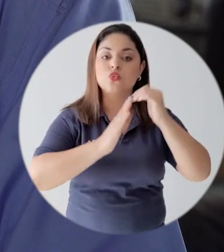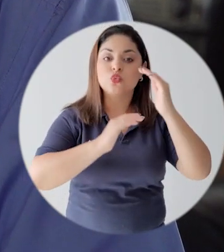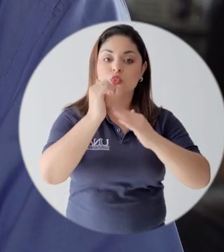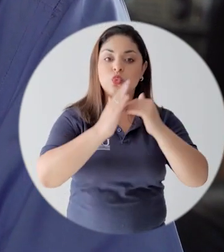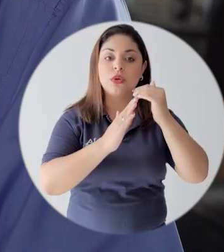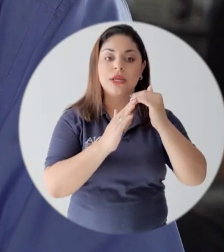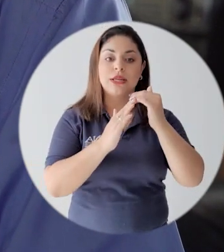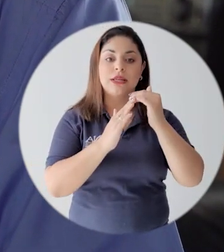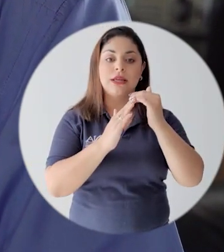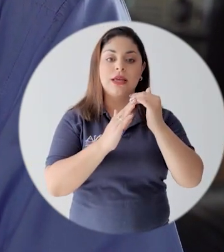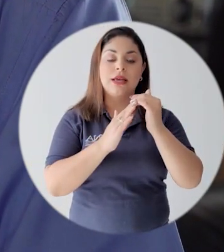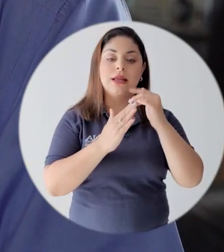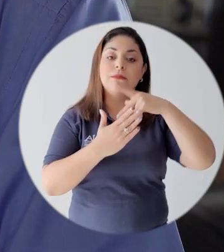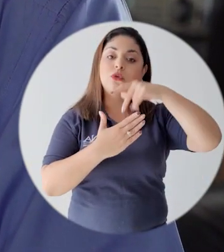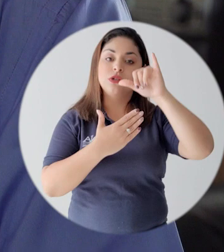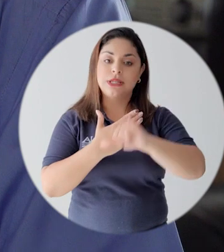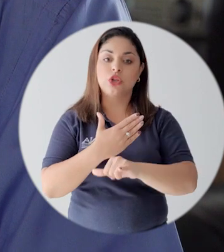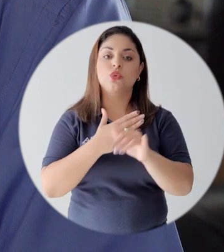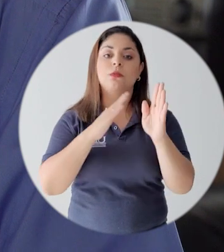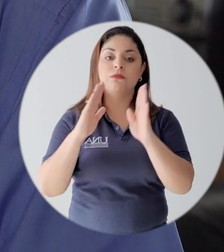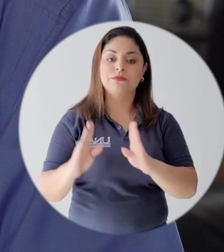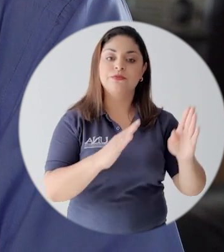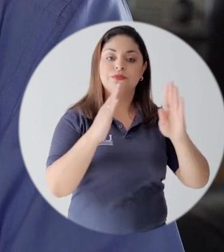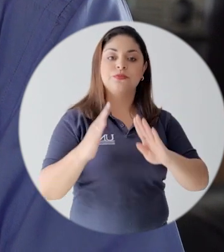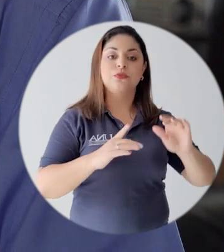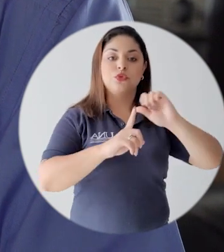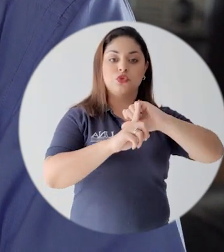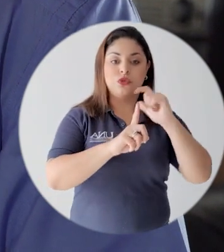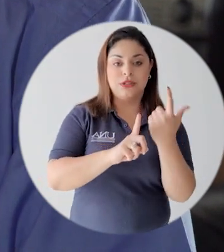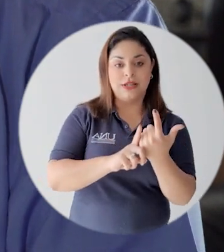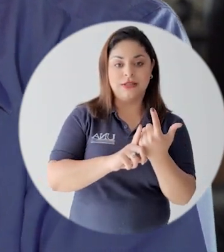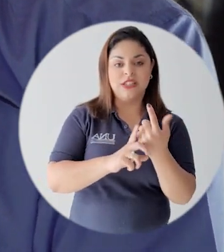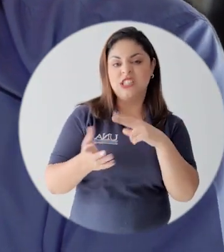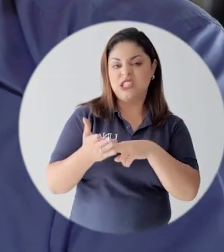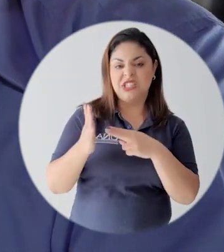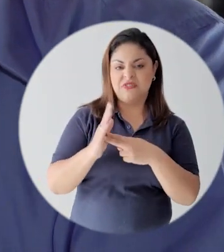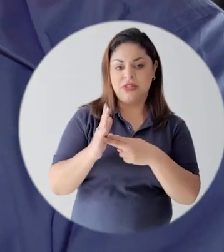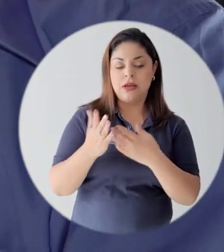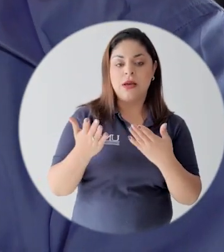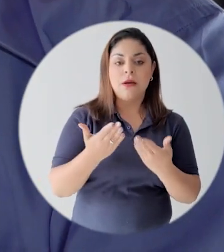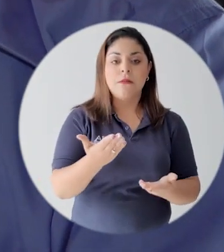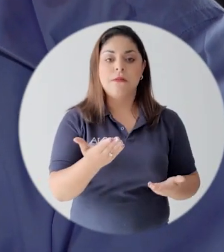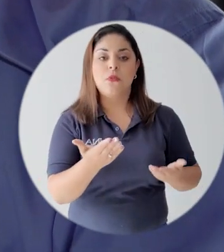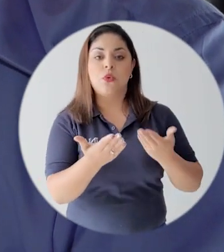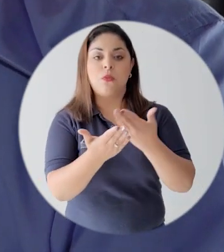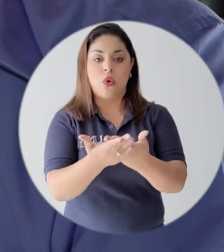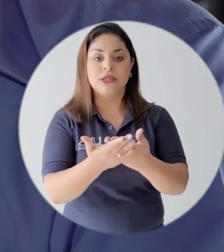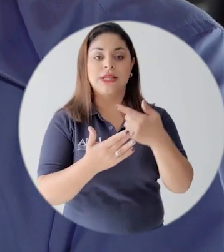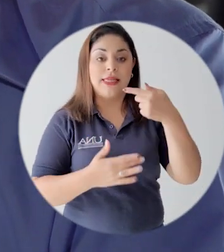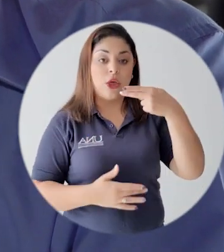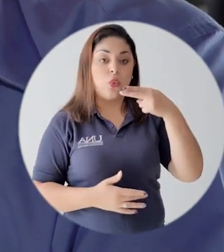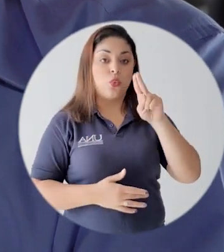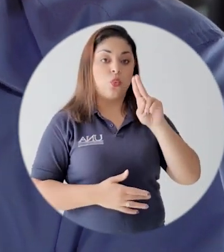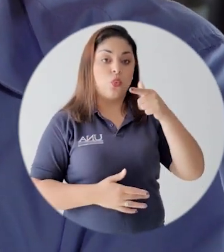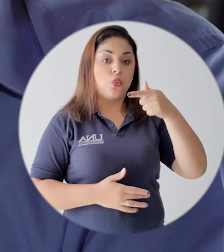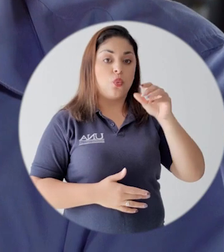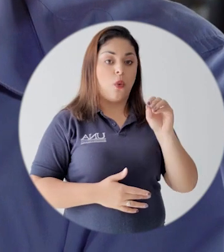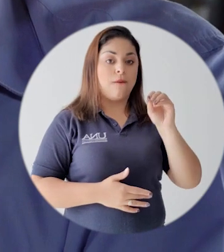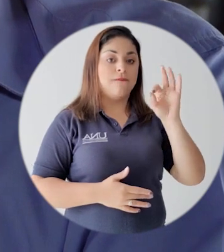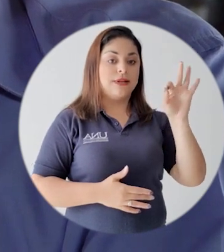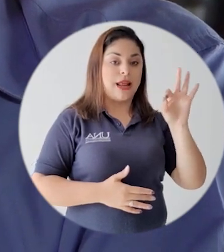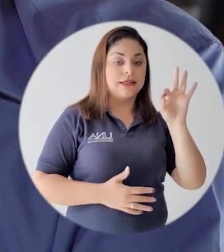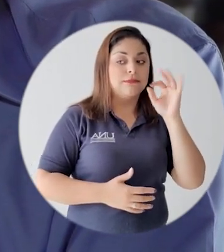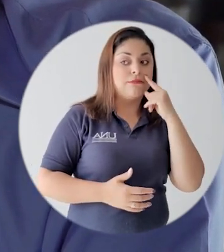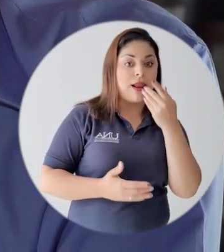alrededor del proyecto de la Escuela de Planificación y Promoción Social, que fue la propuesta de don Hugo